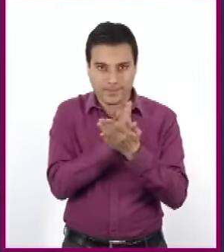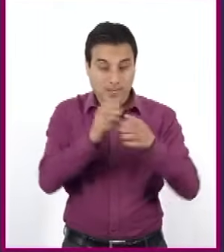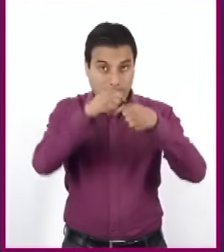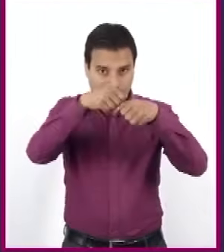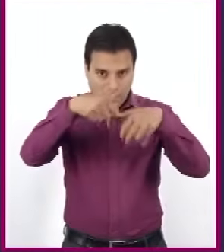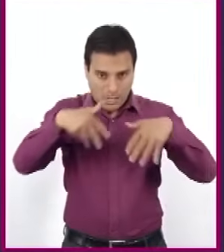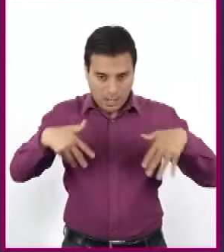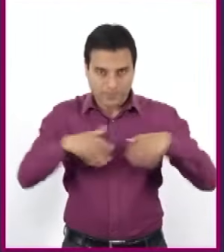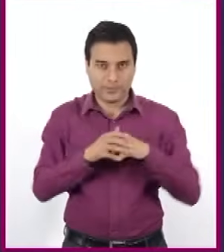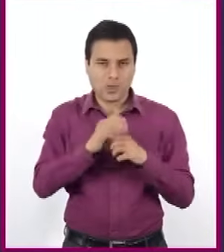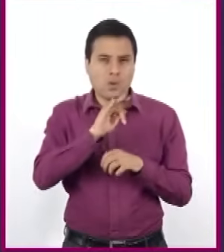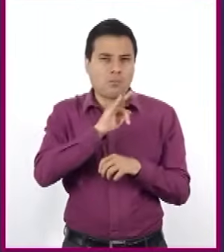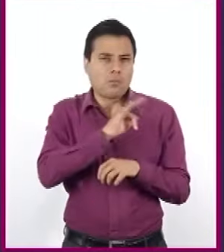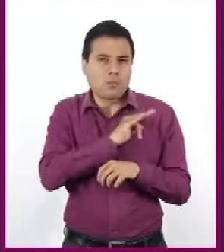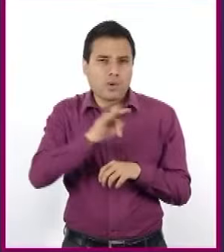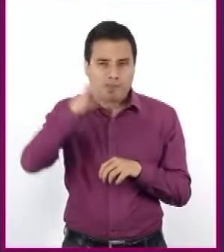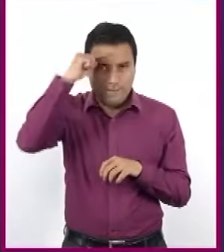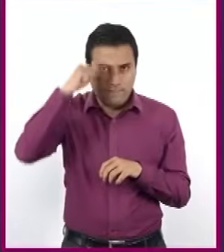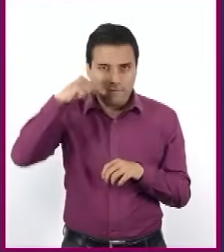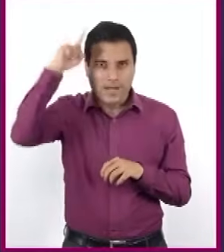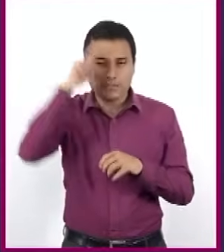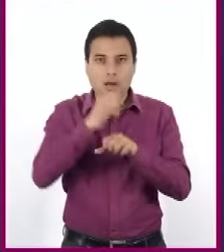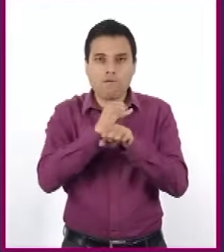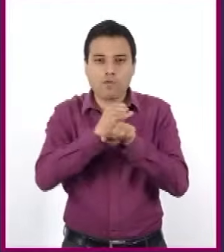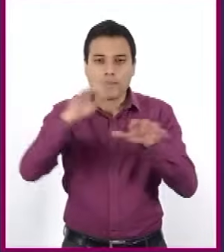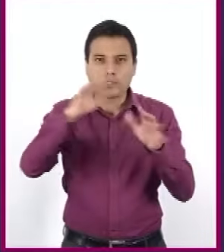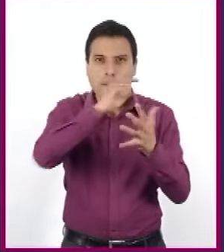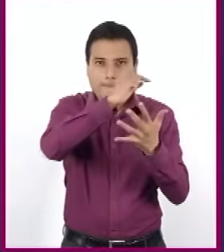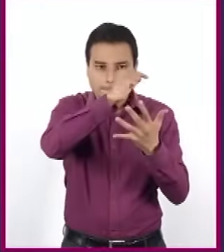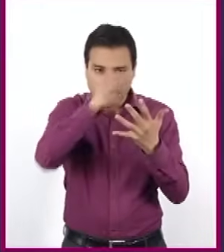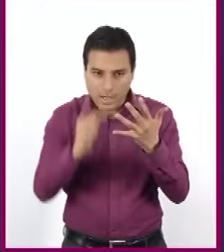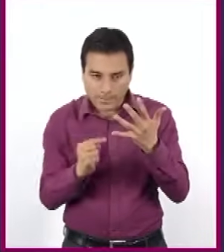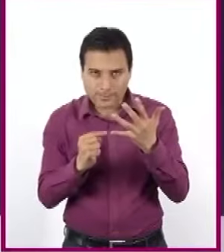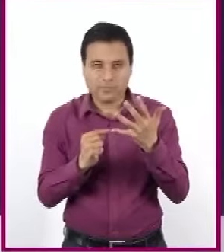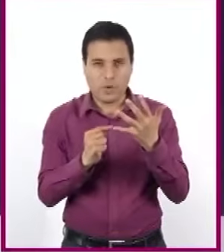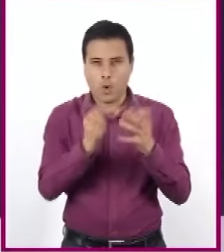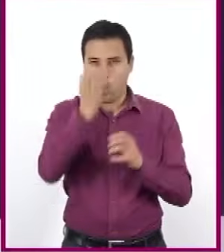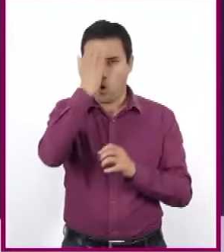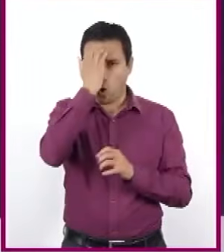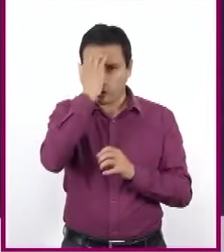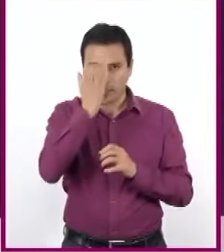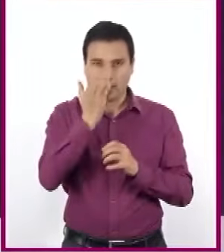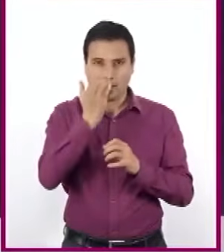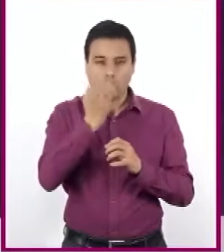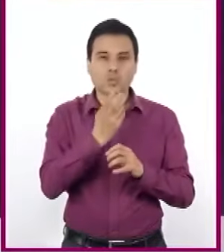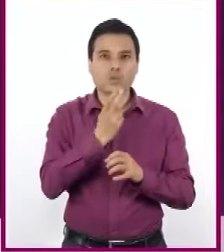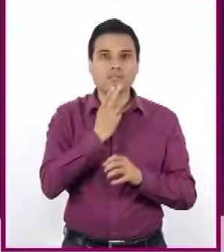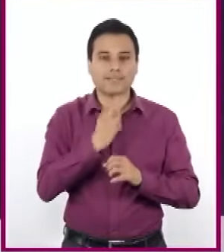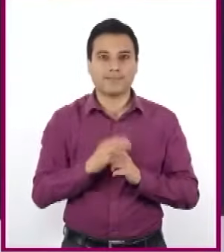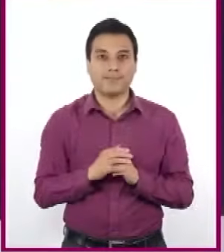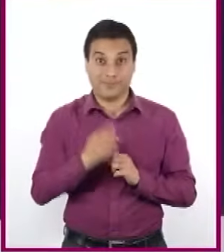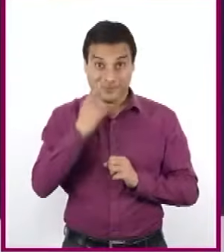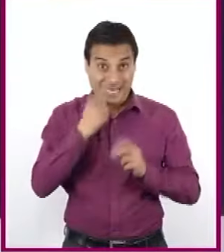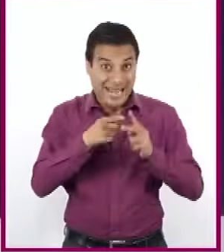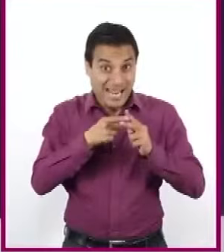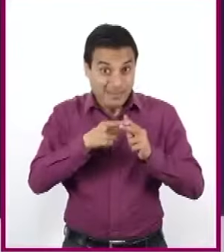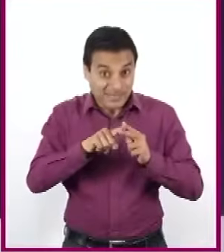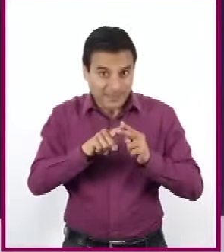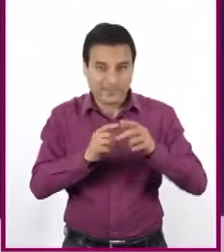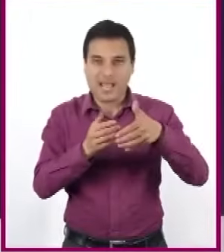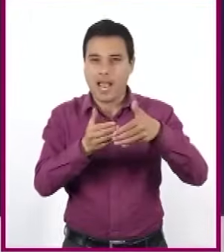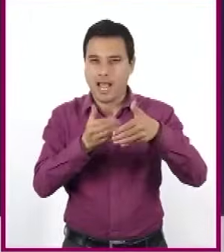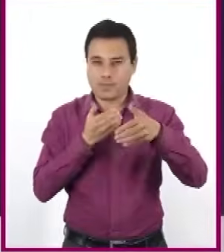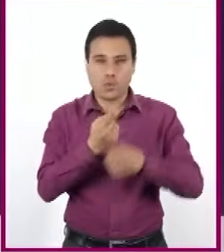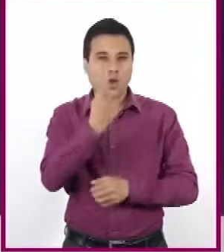y adecuada manejar la información hasta entonces conocida. Antes de iniciar, queremos compartir la frase